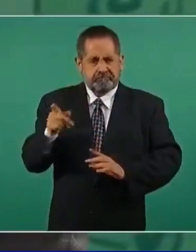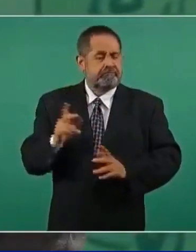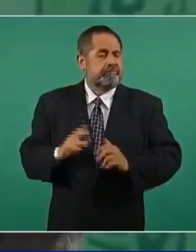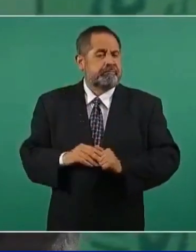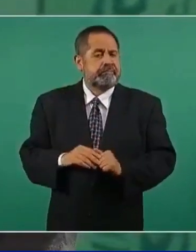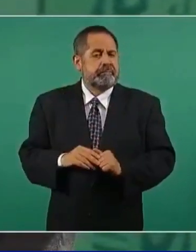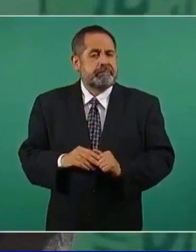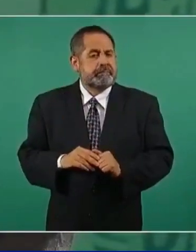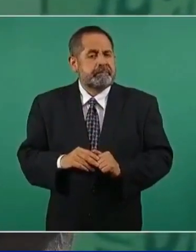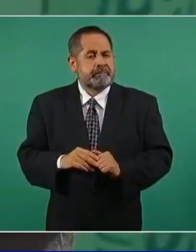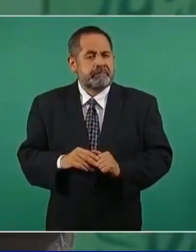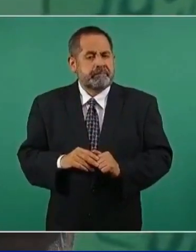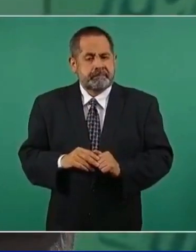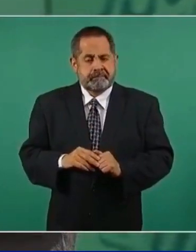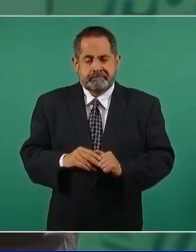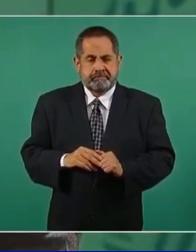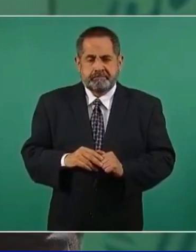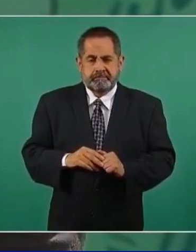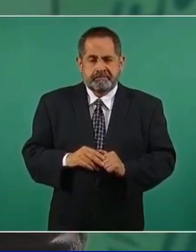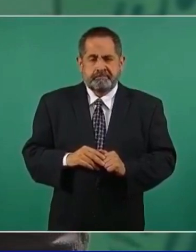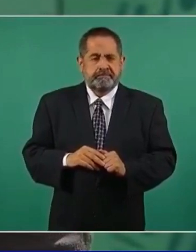es